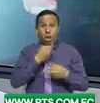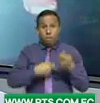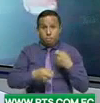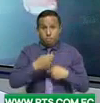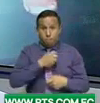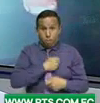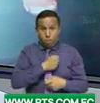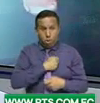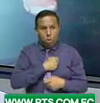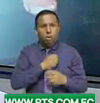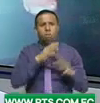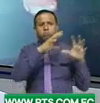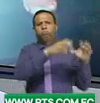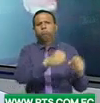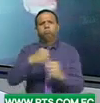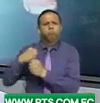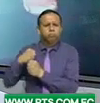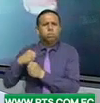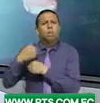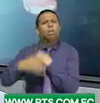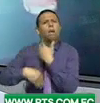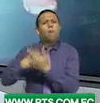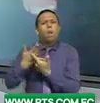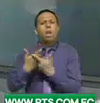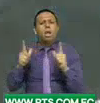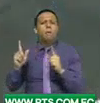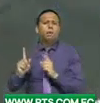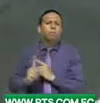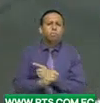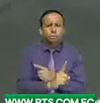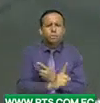finalmente liberado por sus captores.